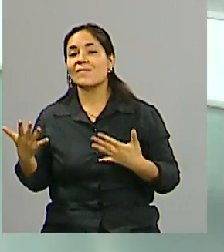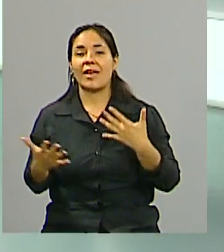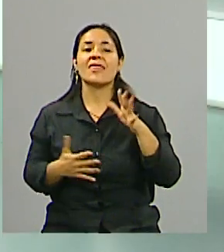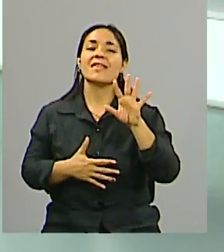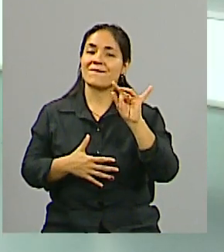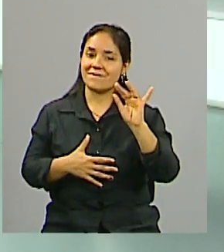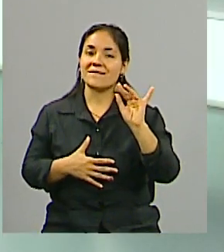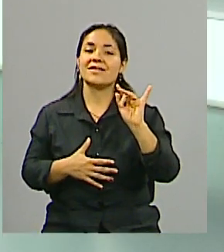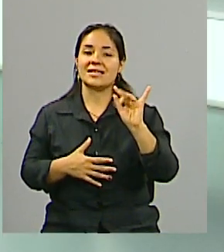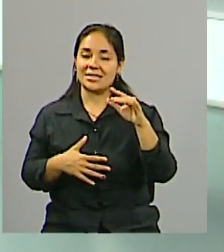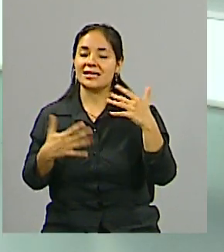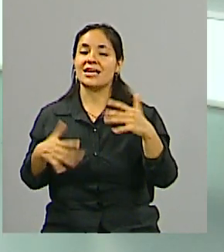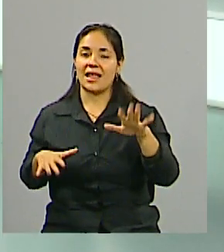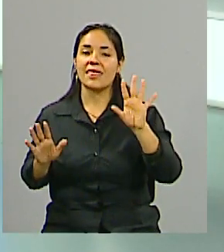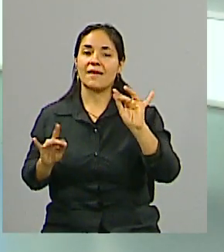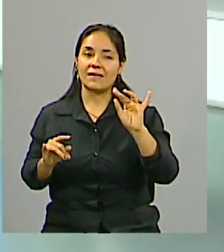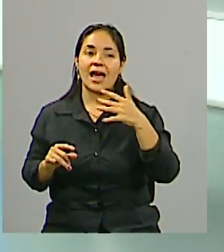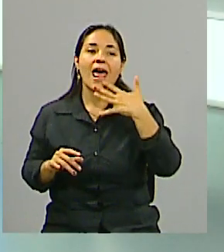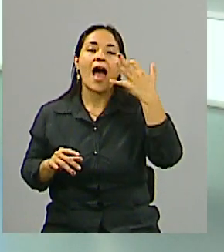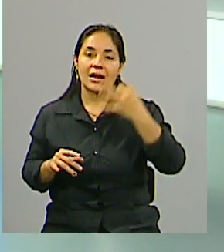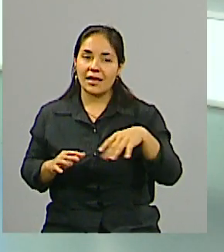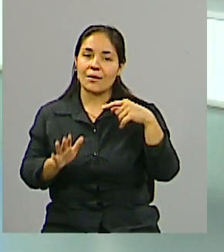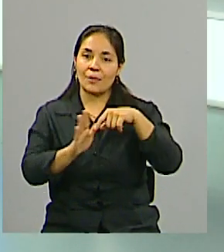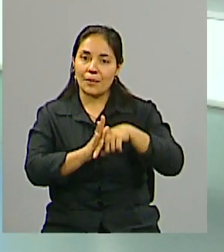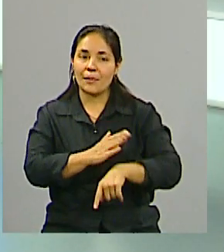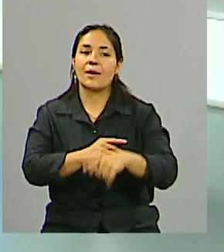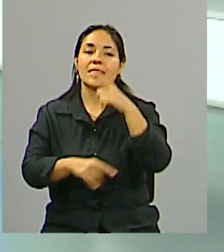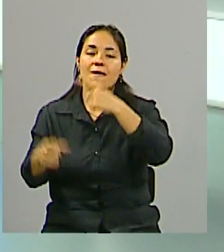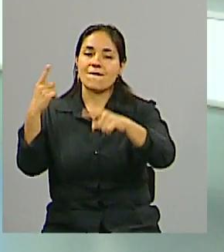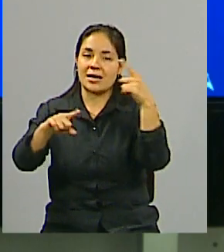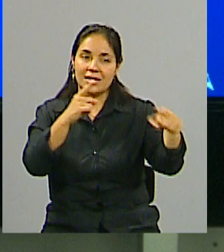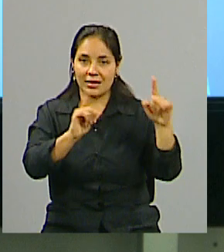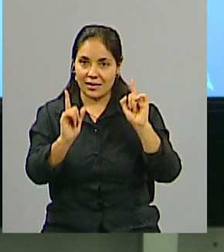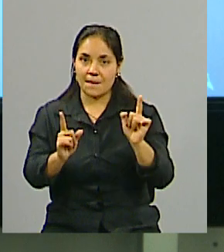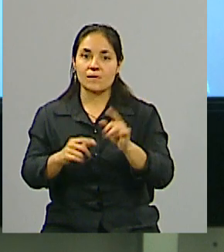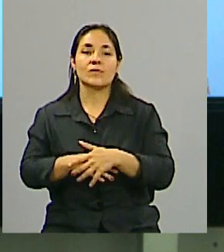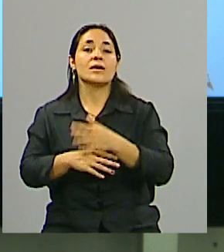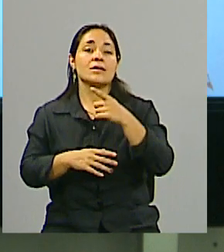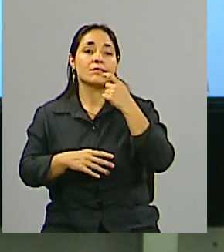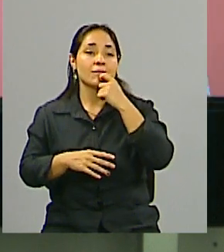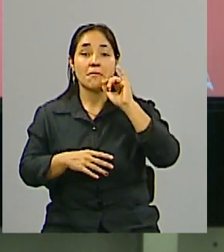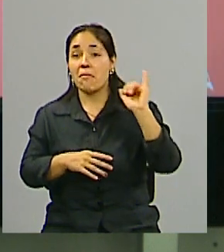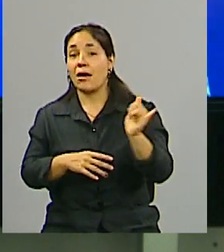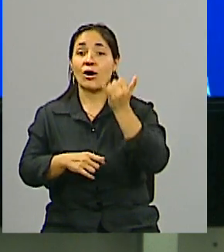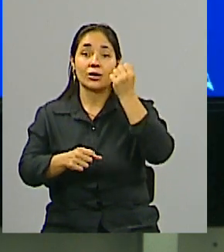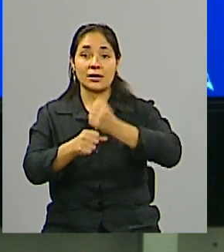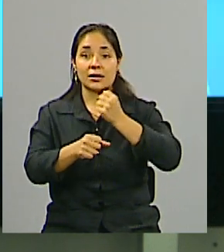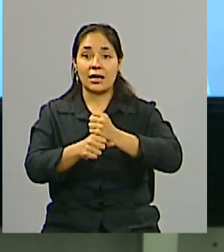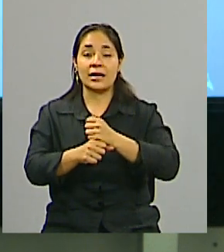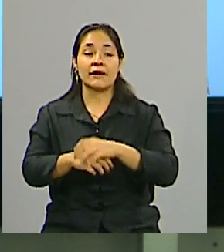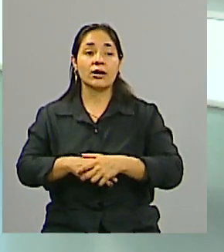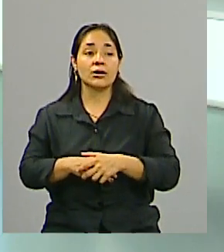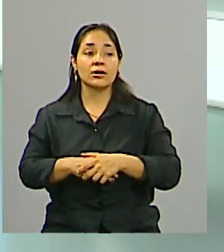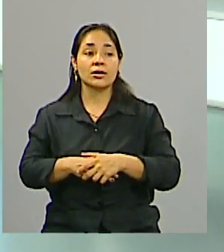yo creo que es muy difícil porque es una realidad compleja y heterogénea. Lo que podemos decir es que siempre el mejor trabajo es el trabajo asegurado.